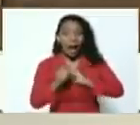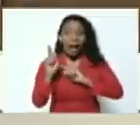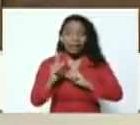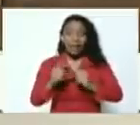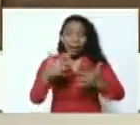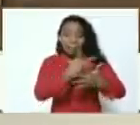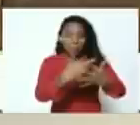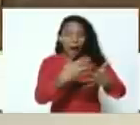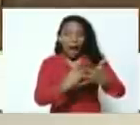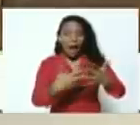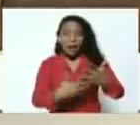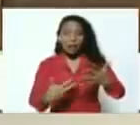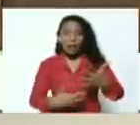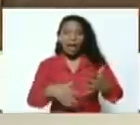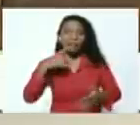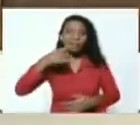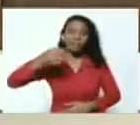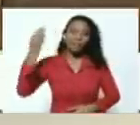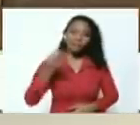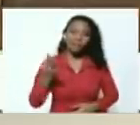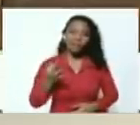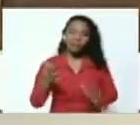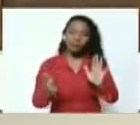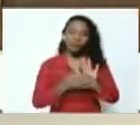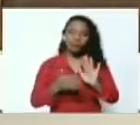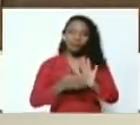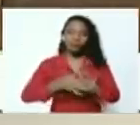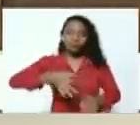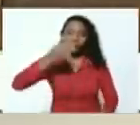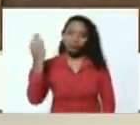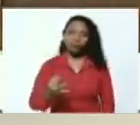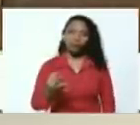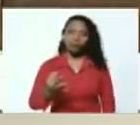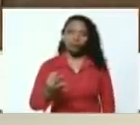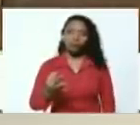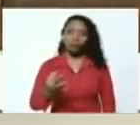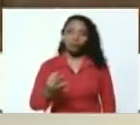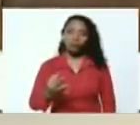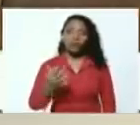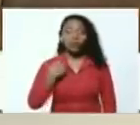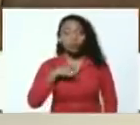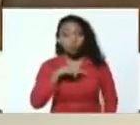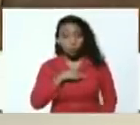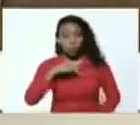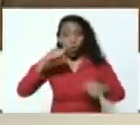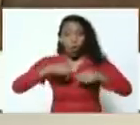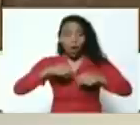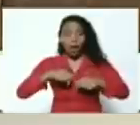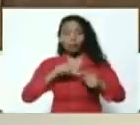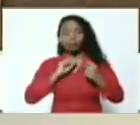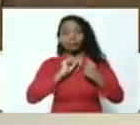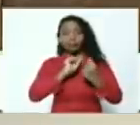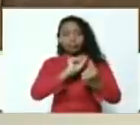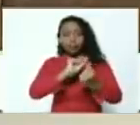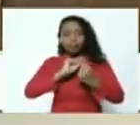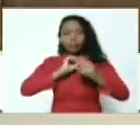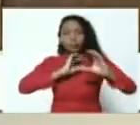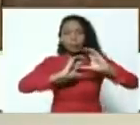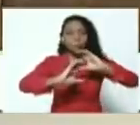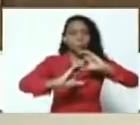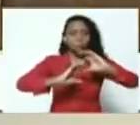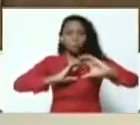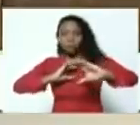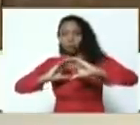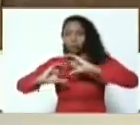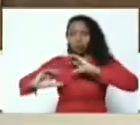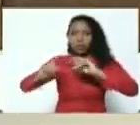letra en verdad, en realidad. Bueno, hemos estado conversando de esto. Hemos estado viendo